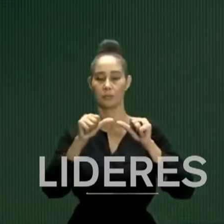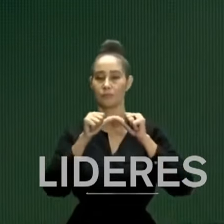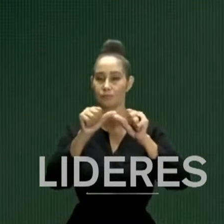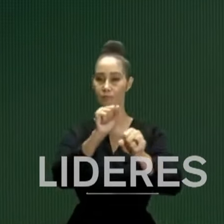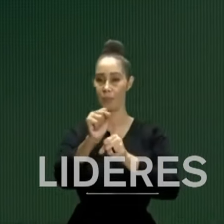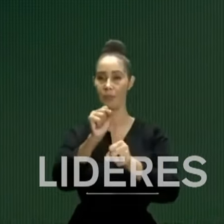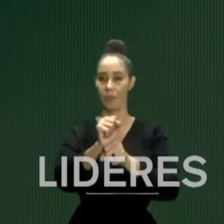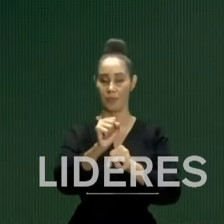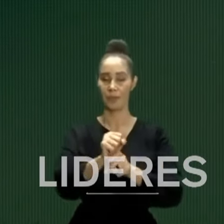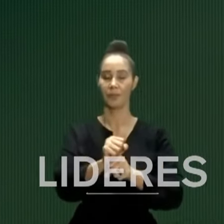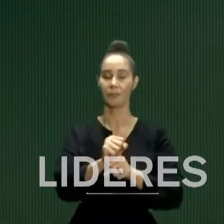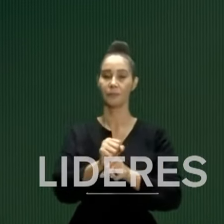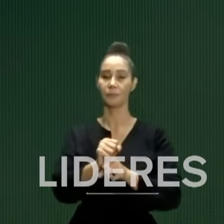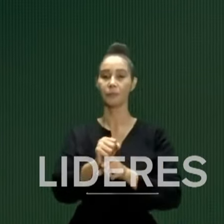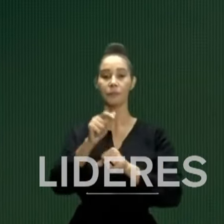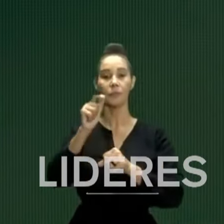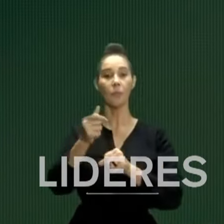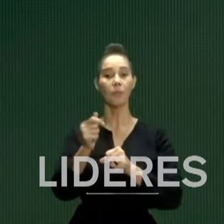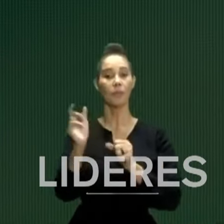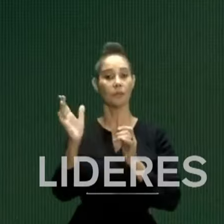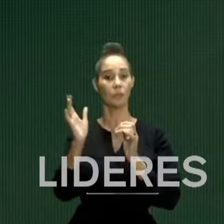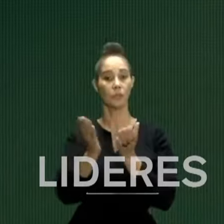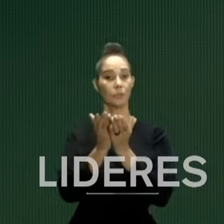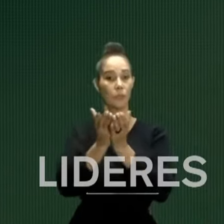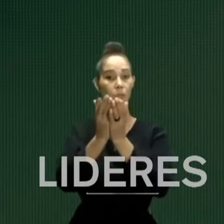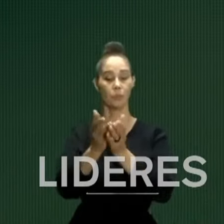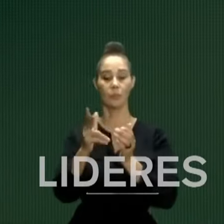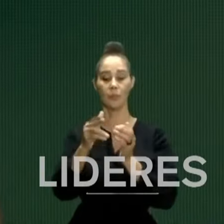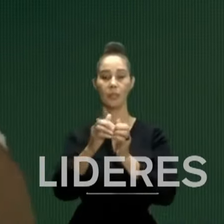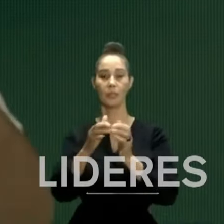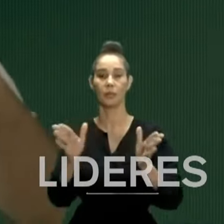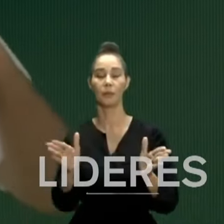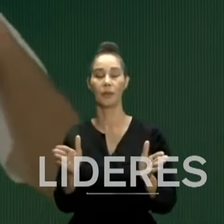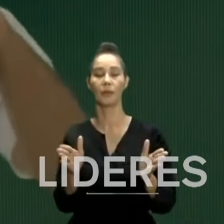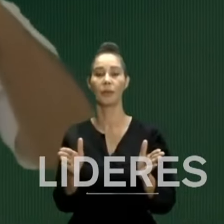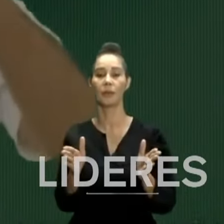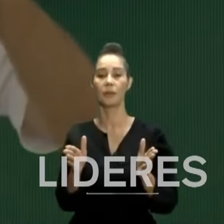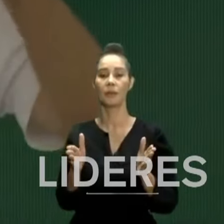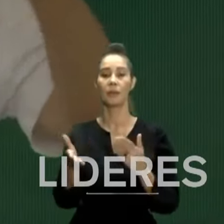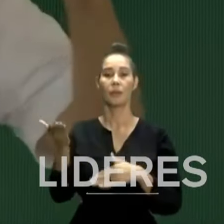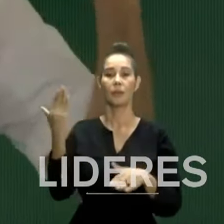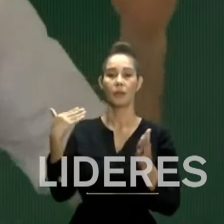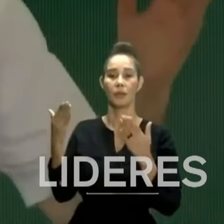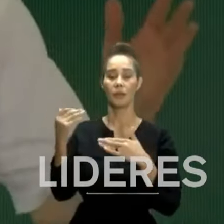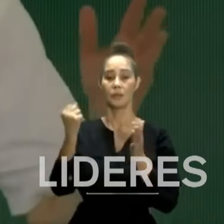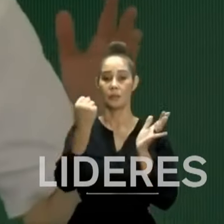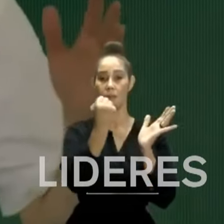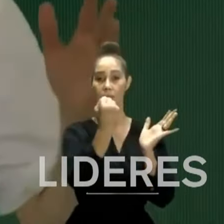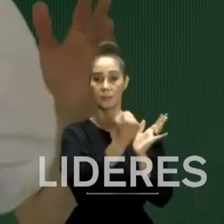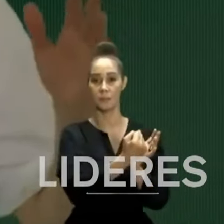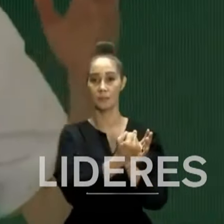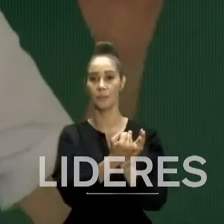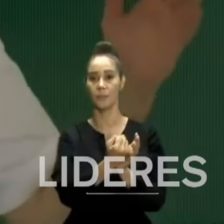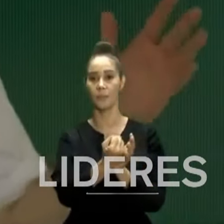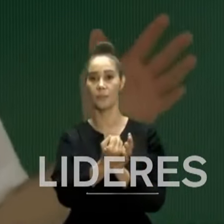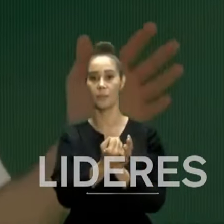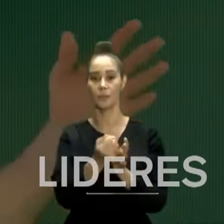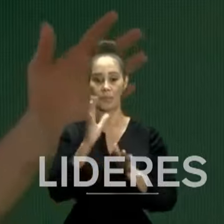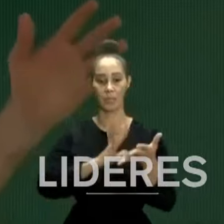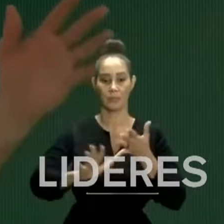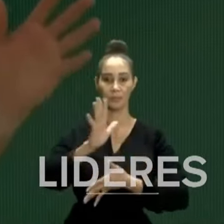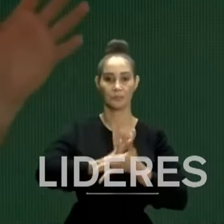trabajando. Y yo espero en octubre también inaugurar lo que era el símbolo, señores, del